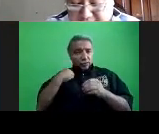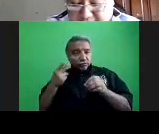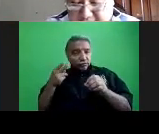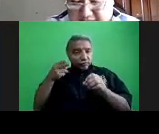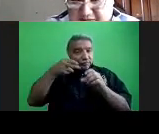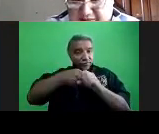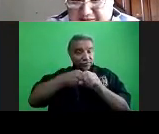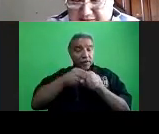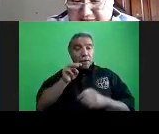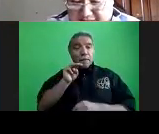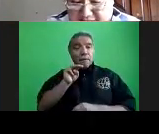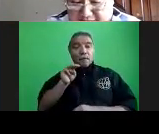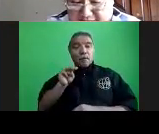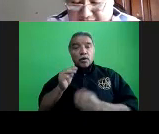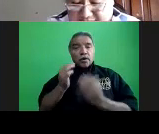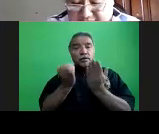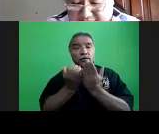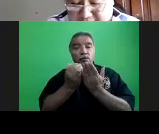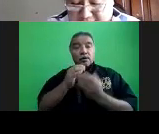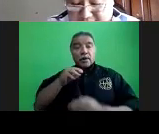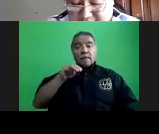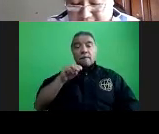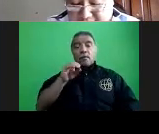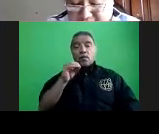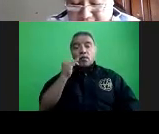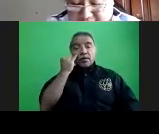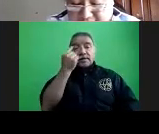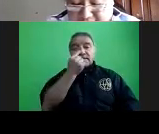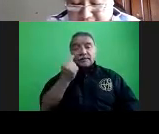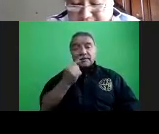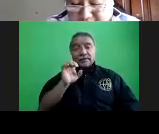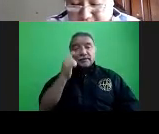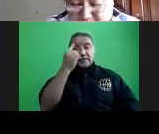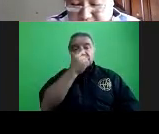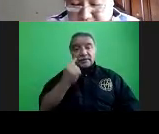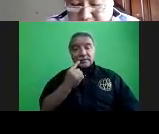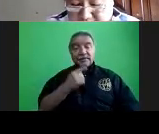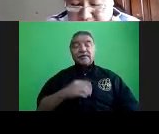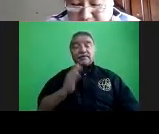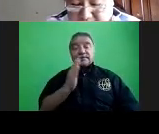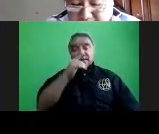Él más o menos cuando él tenía 16 años, él